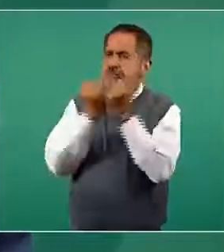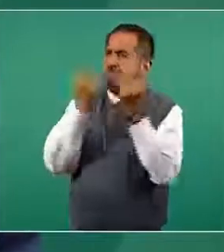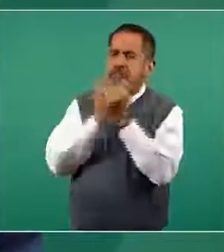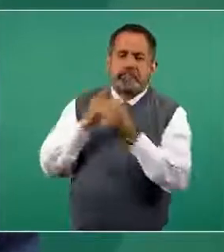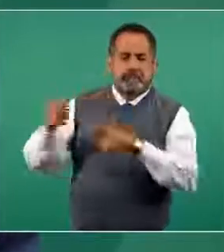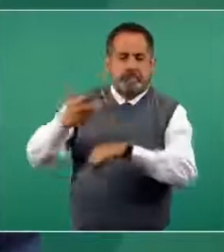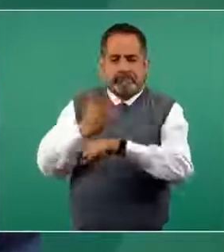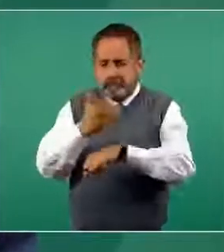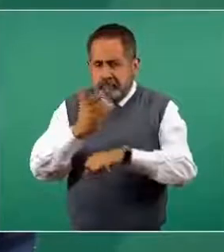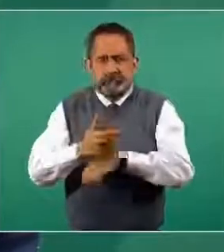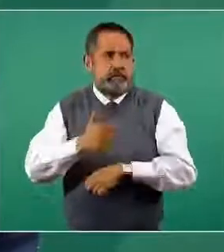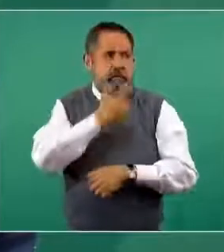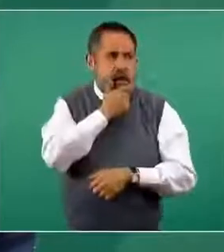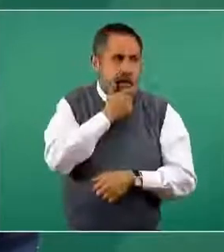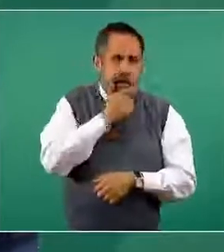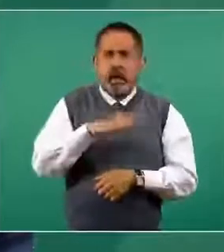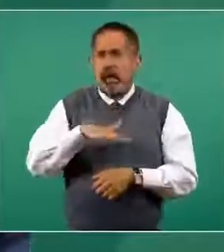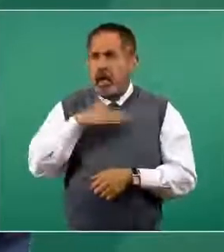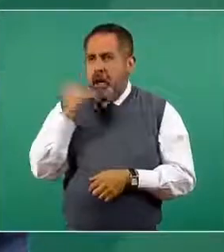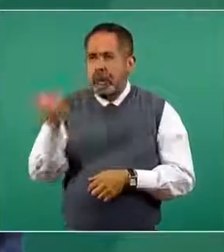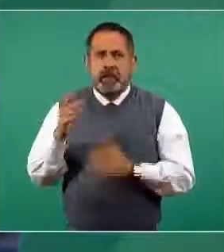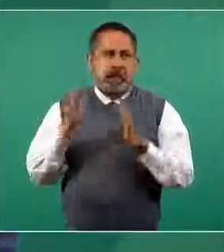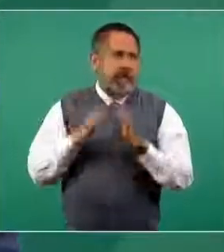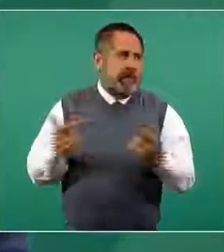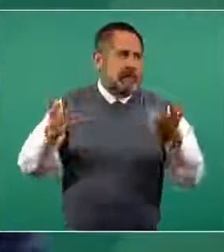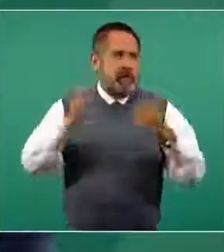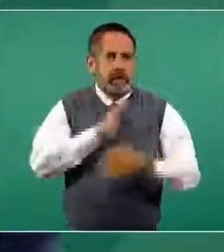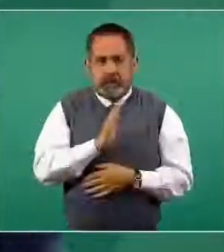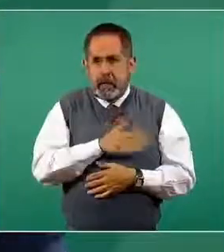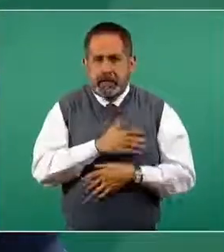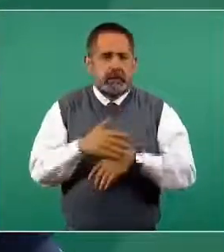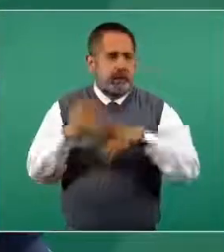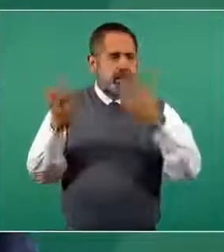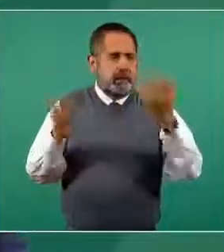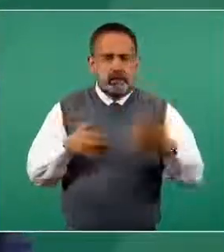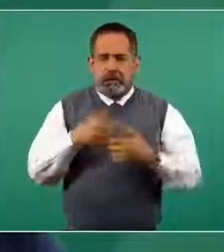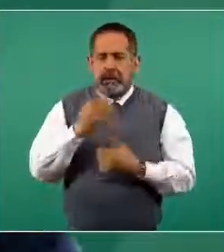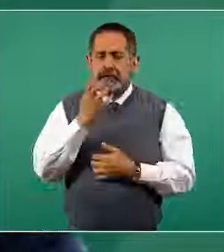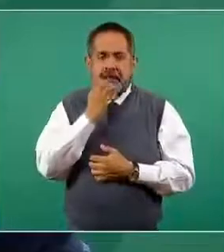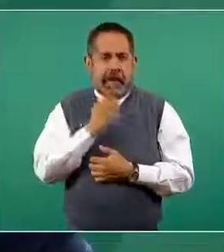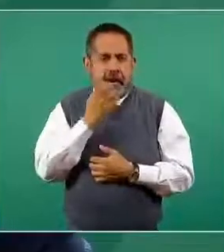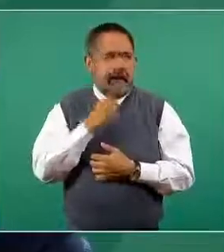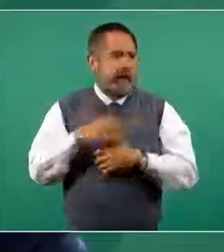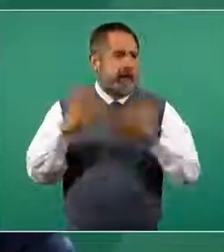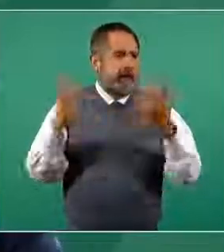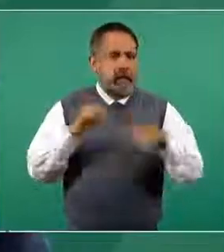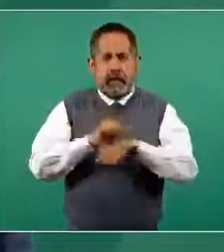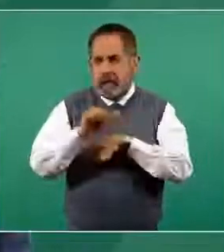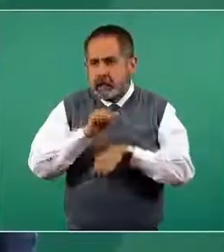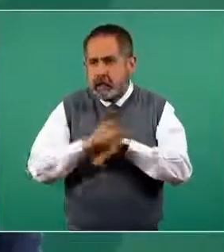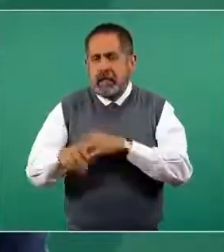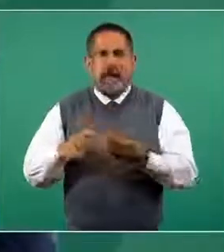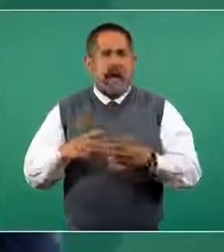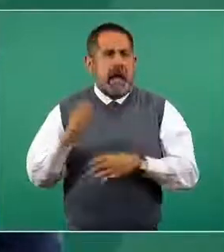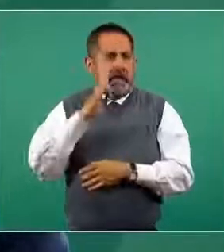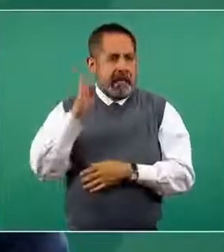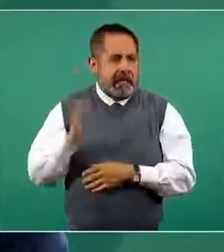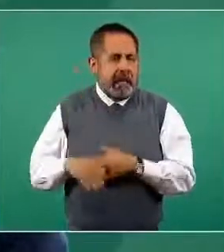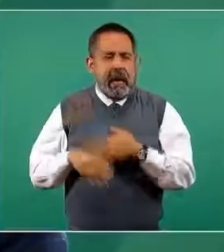mundo, en Estados Unidos, en Inglaterra, en Alemania, en Francia, en España, en Israel, en Argentina, en